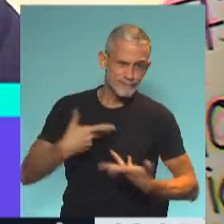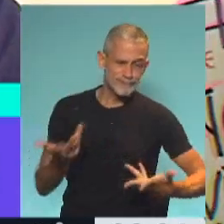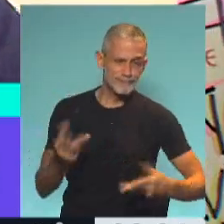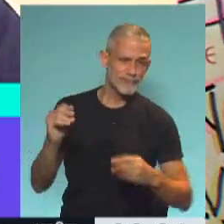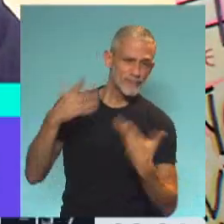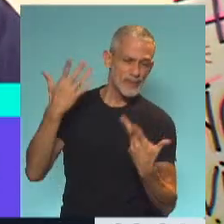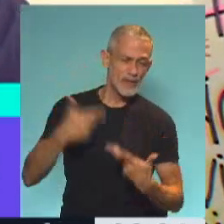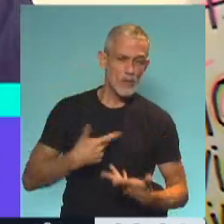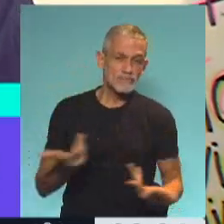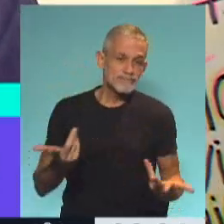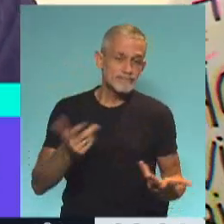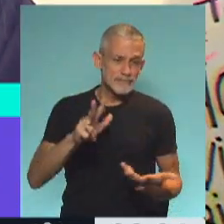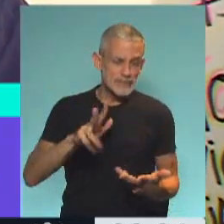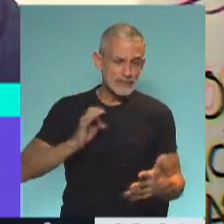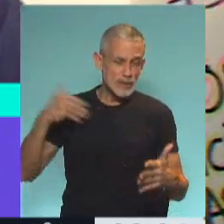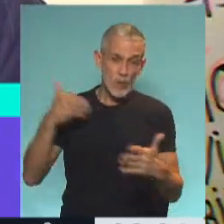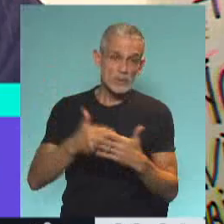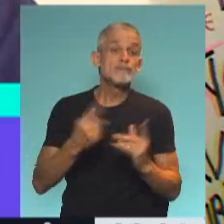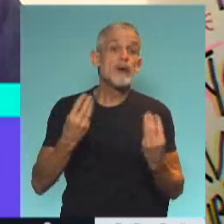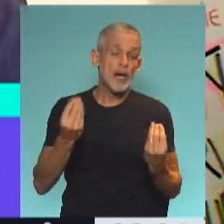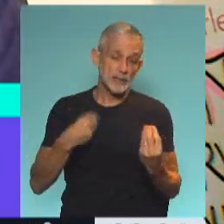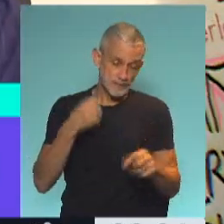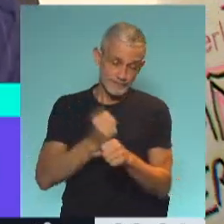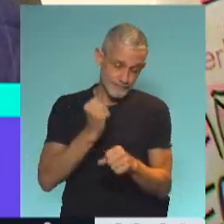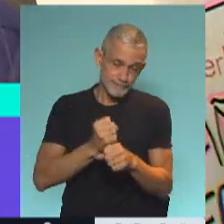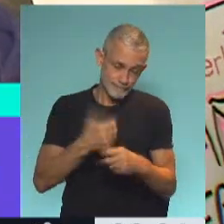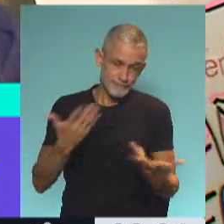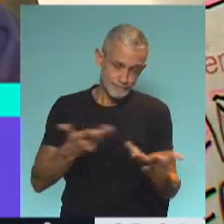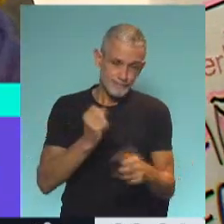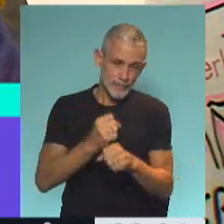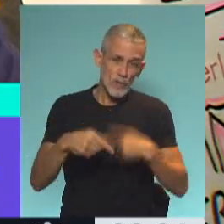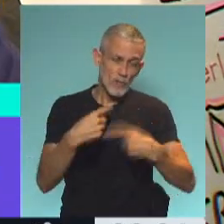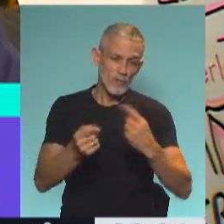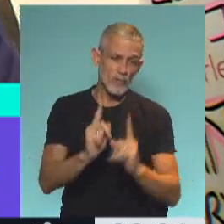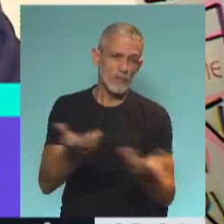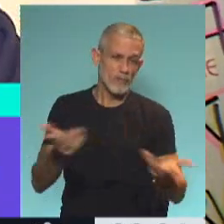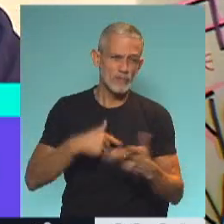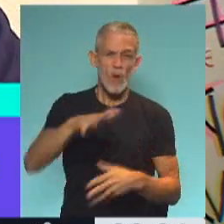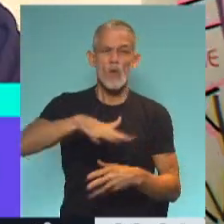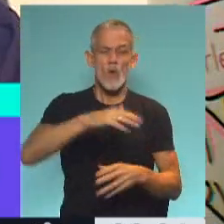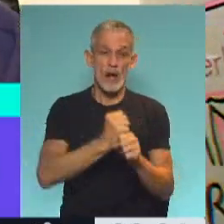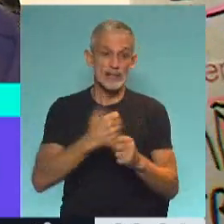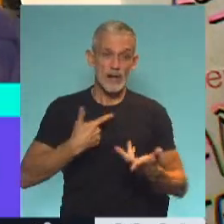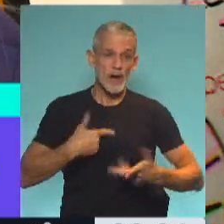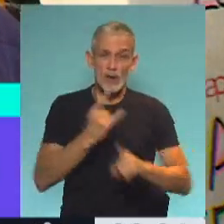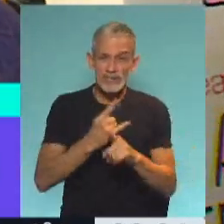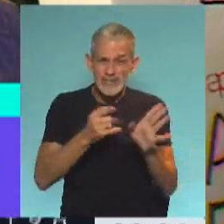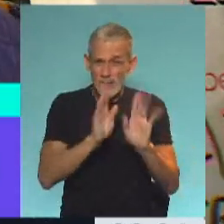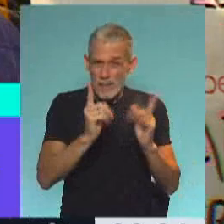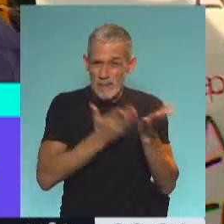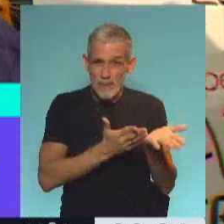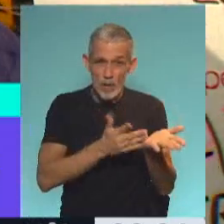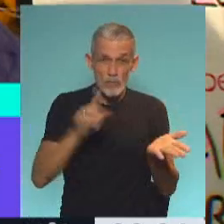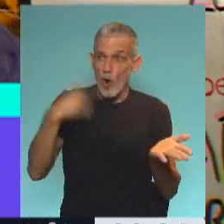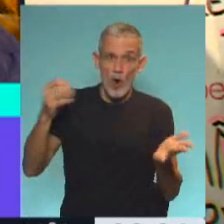bueno, hay que seguirla, queremos seguir trabajando. Este fue nuestro lugar de trabajo, al menos el mío fue siempre este. Nunca